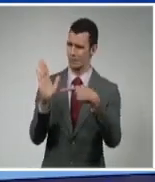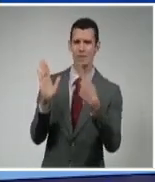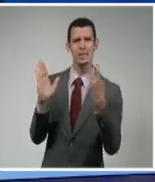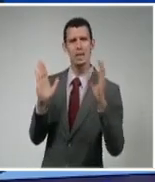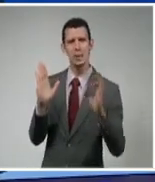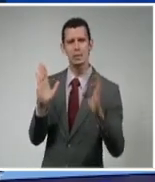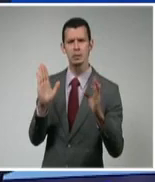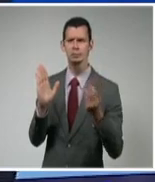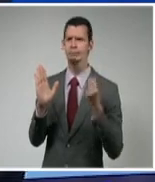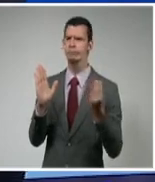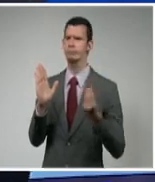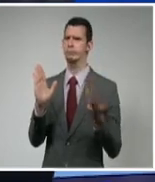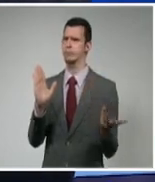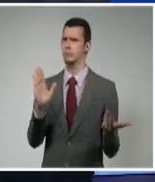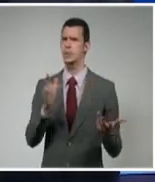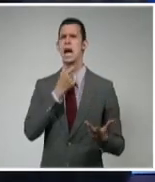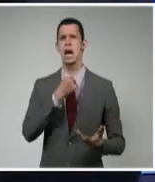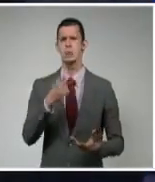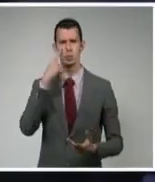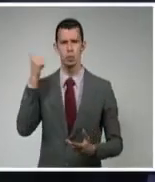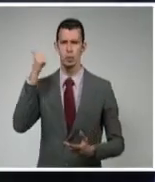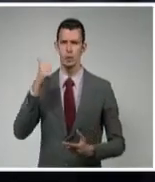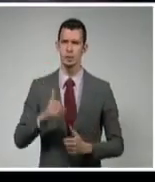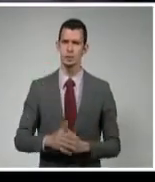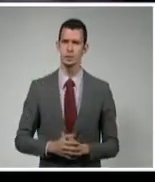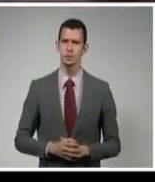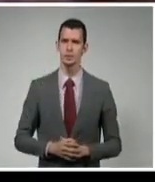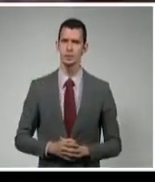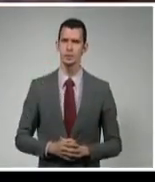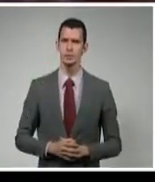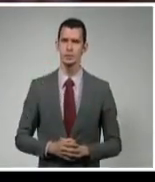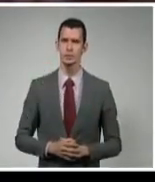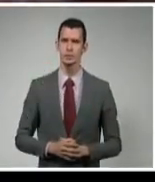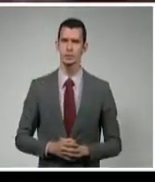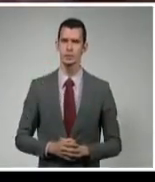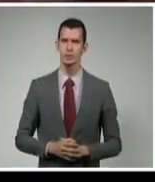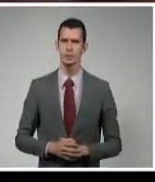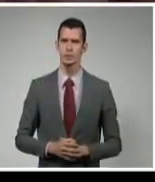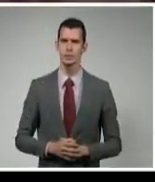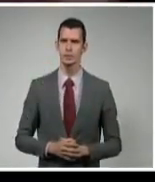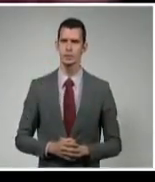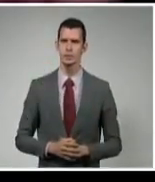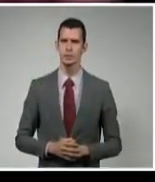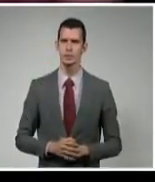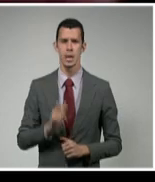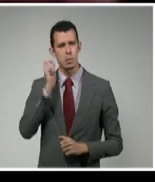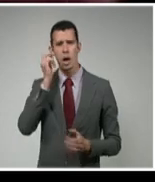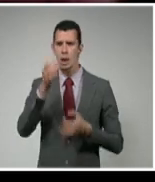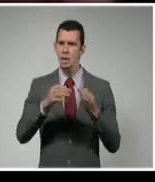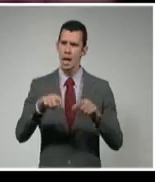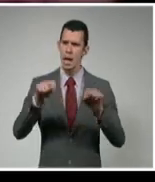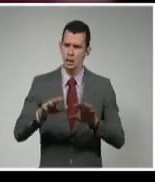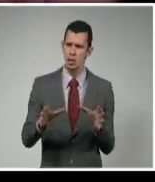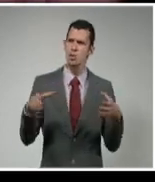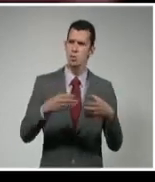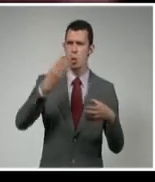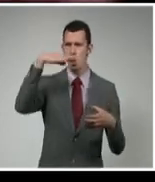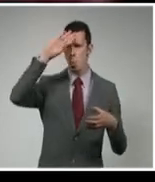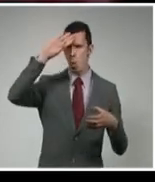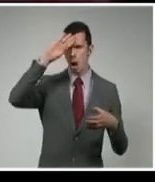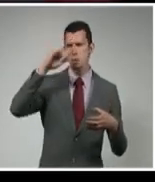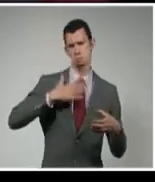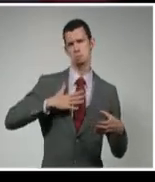dice cosas como esta. Miren, vamos a recordar. Este grupo de cubanos que estamos aquí, que quede claro que te vamos a encontrar a ti, a